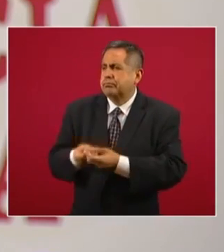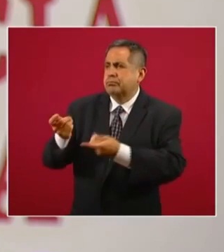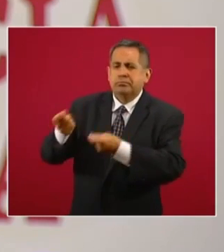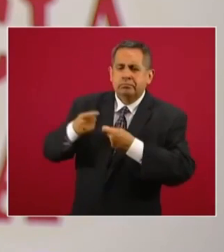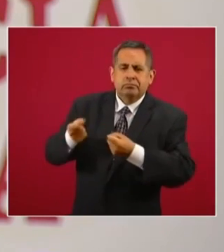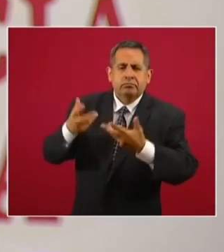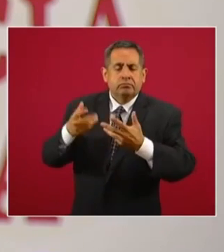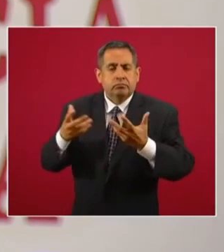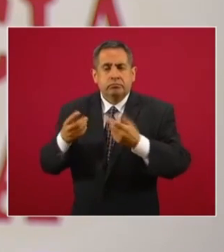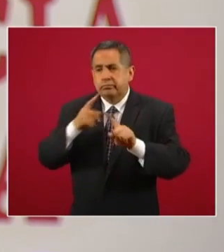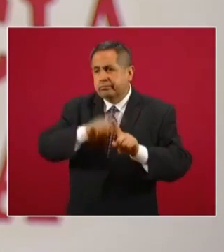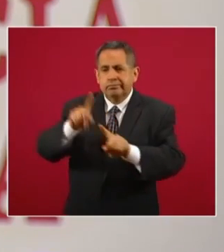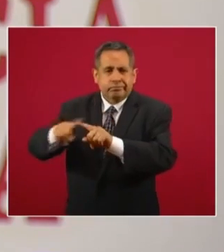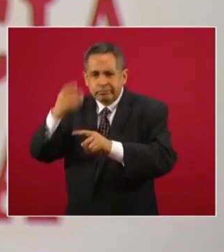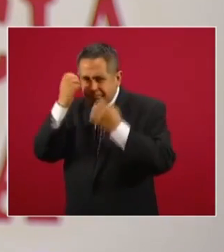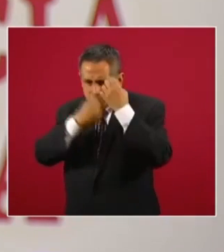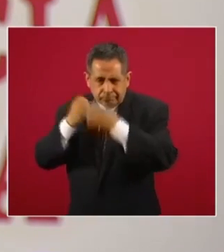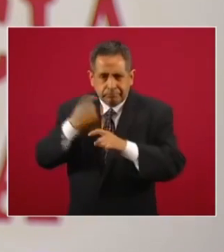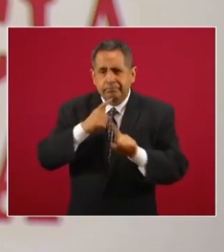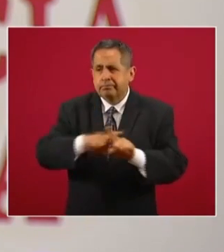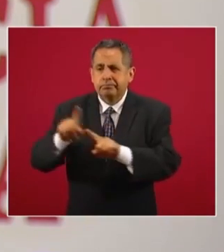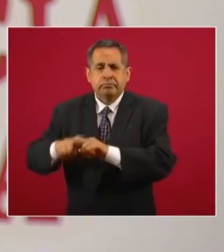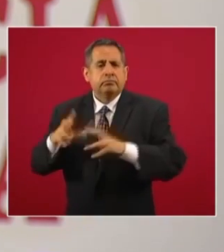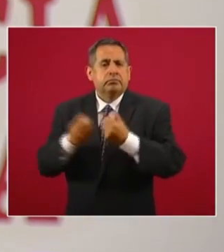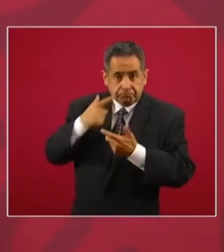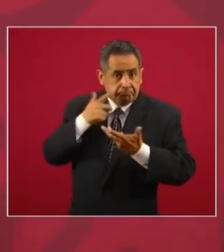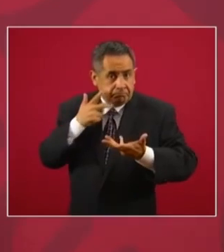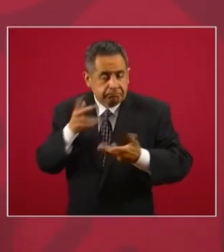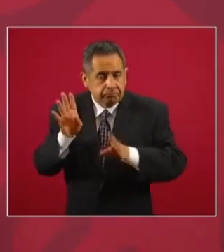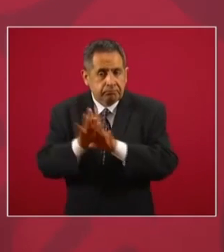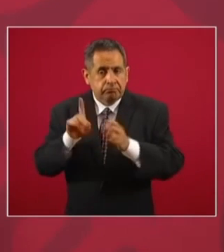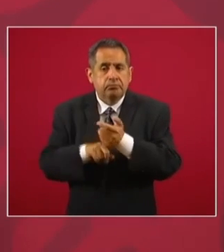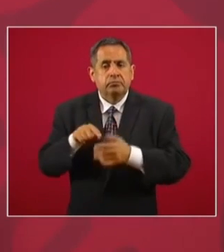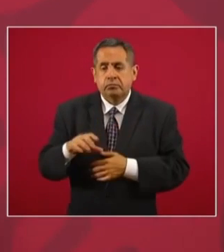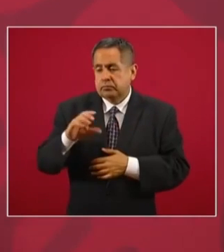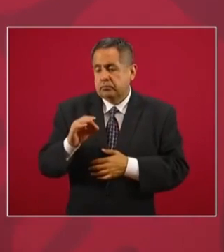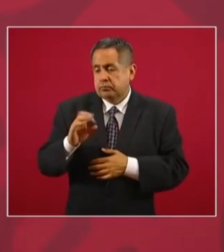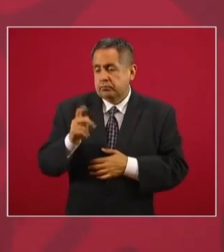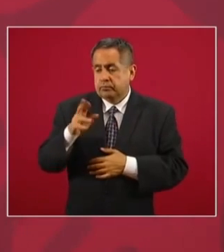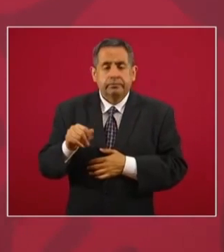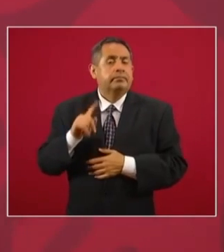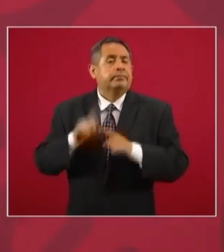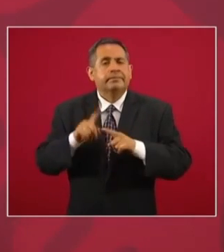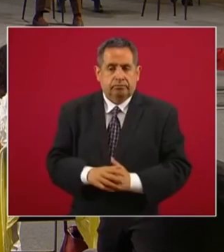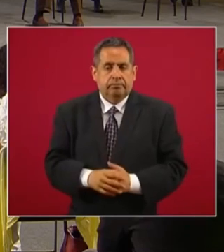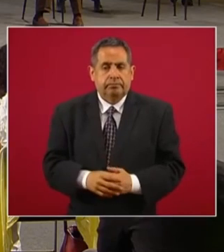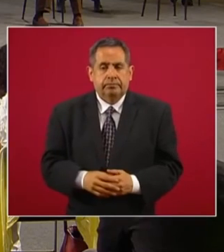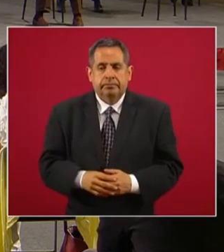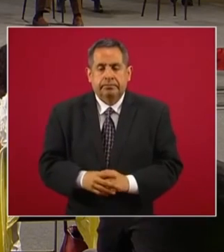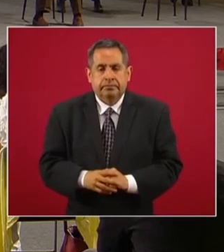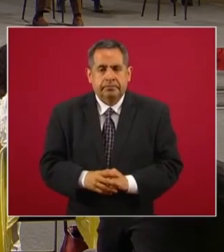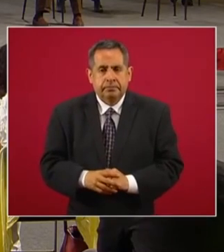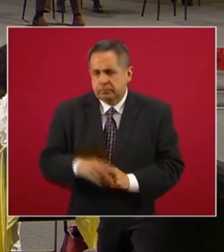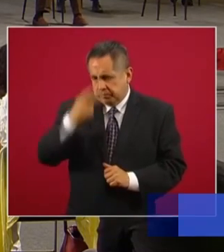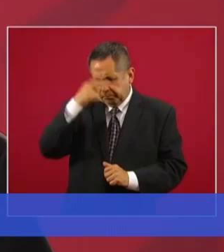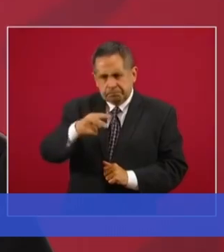dispositivo de la Organización Mundial de la Salud, para facilitar el acceso de países pobres a la vacuna contra el coronavirus. México